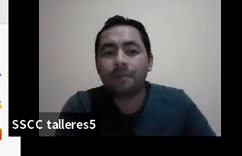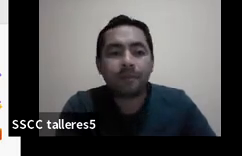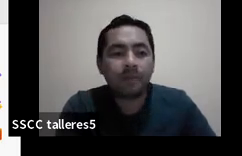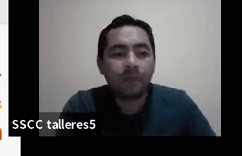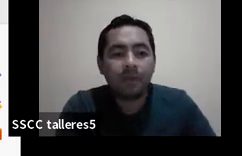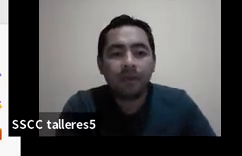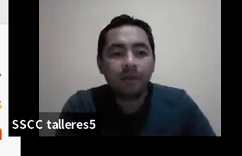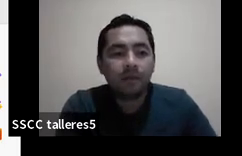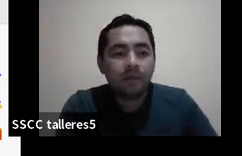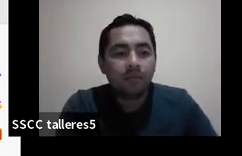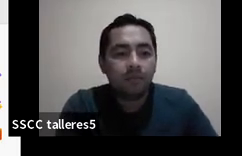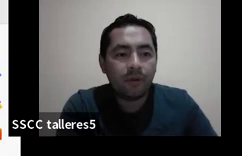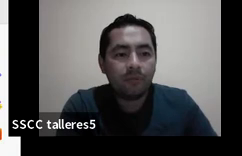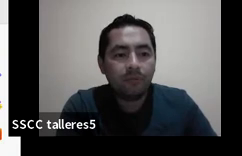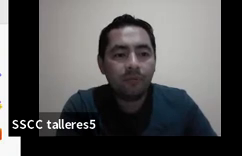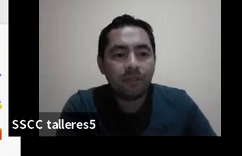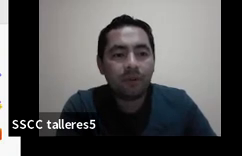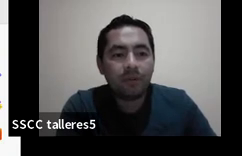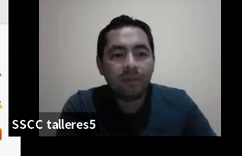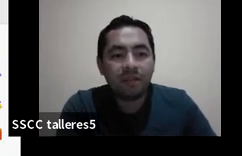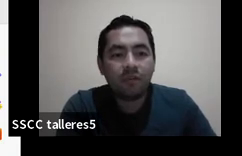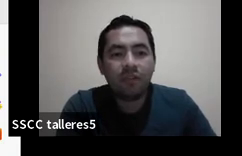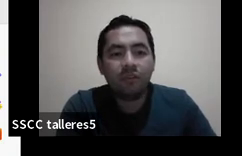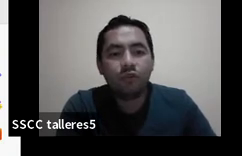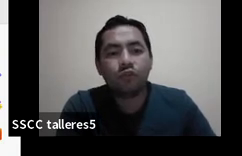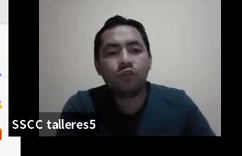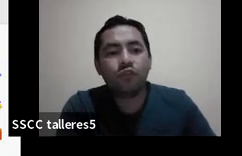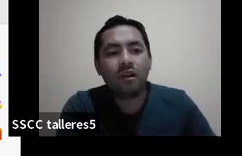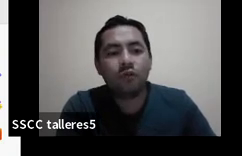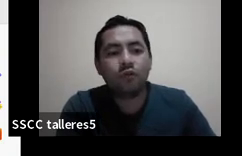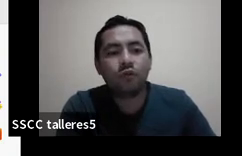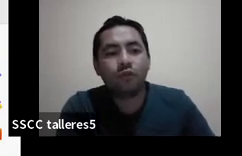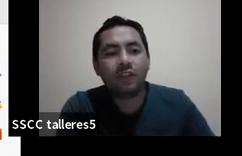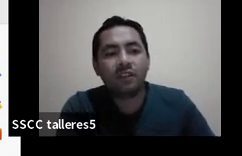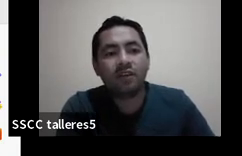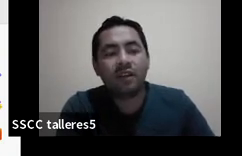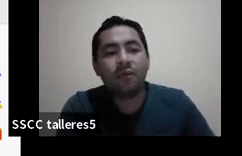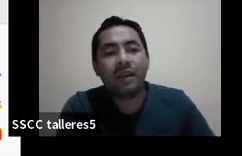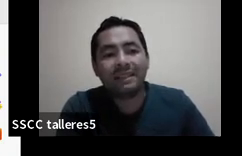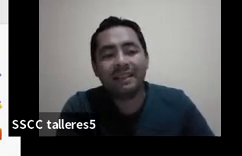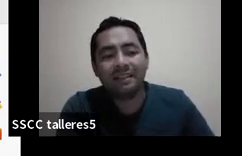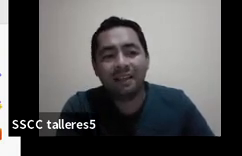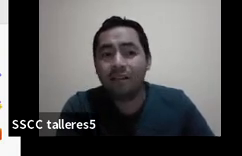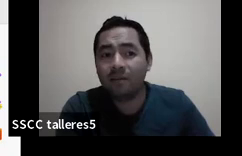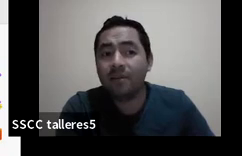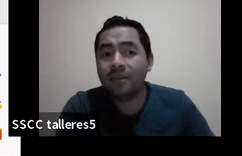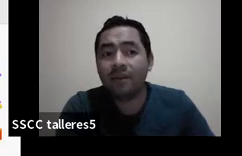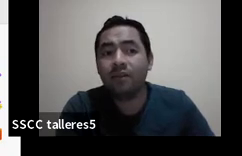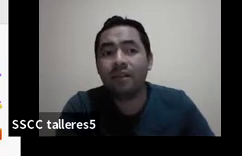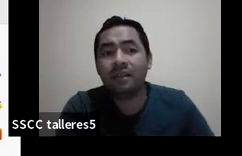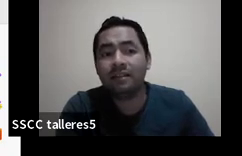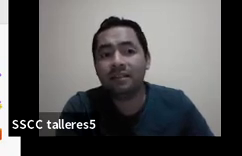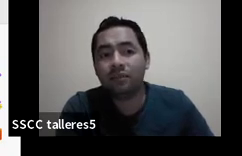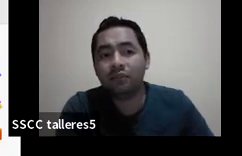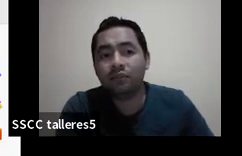Ya está. Muy bien. Entonces, vamos a empezar con una introducción al curso básico de lengua y señas. Es lo que vamos a